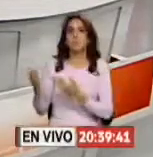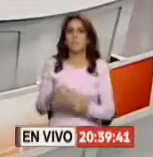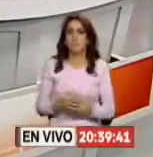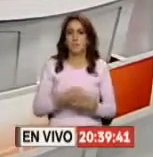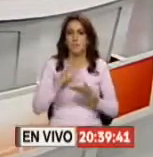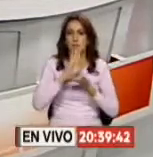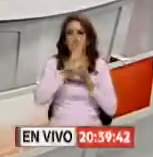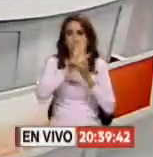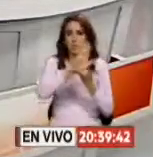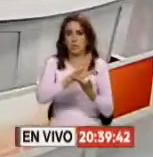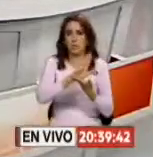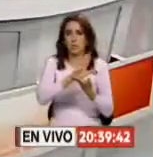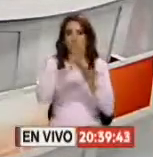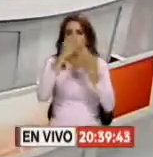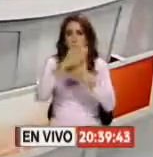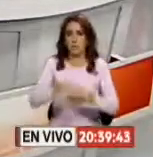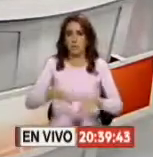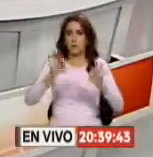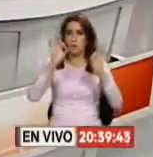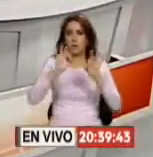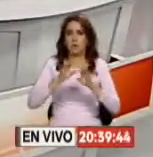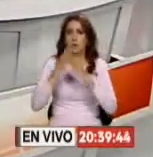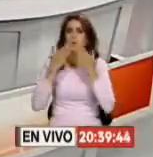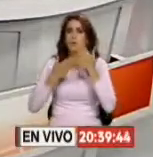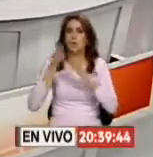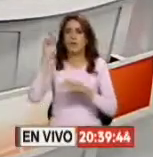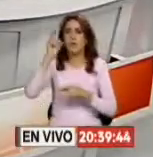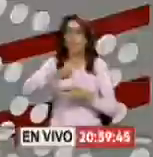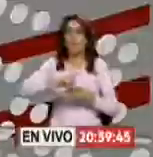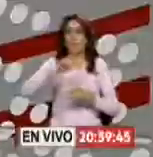Social, que es finalmente la institución que debe